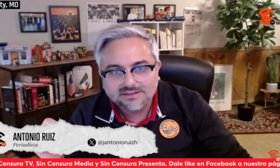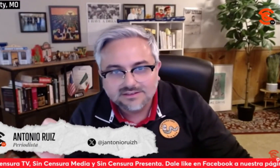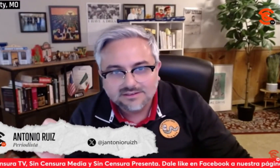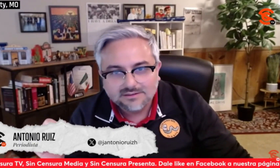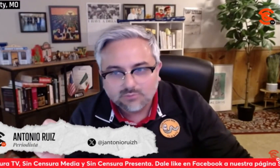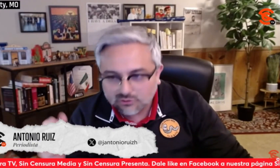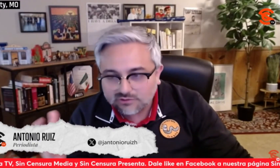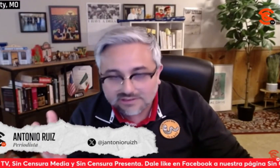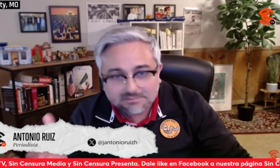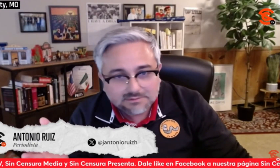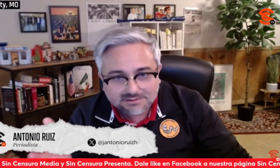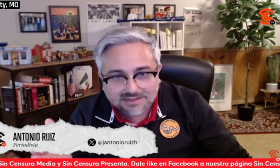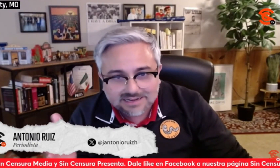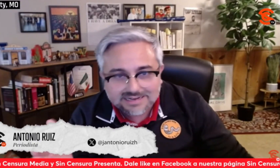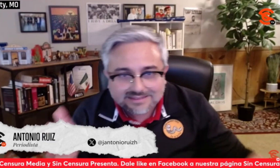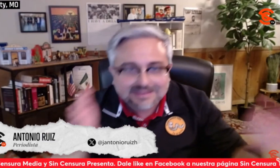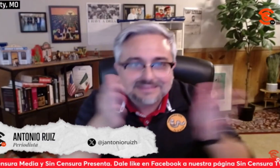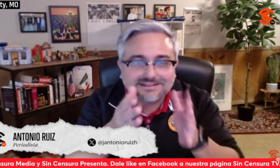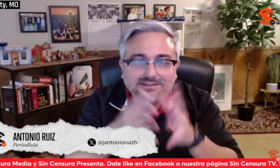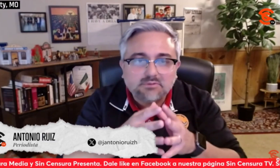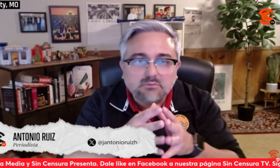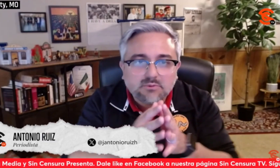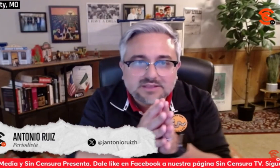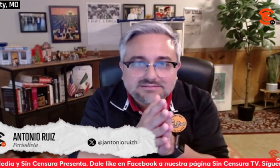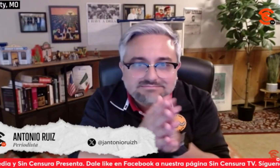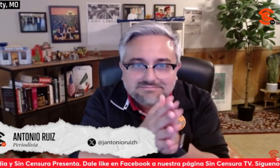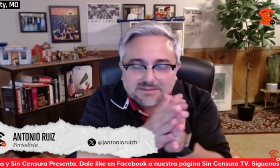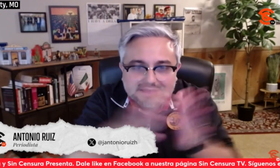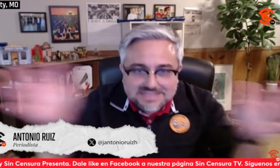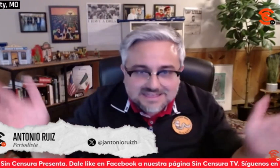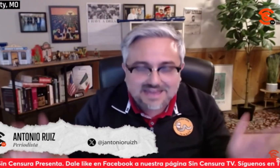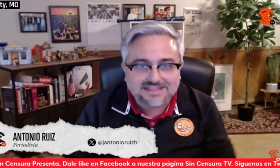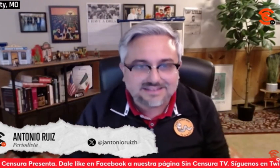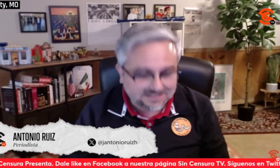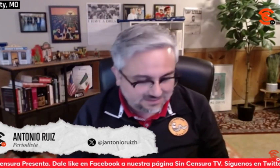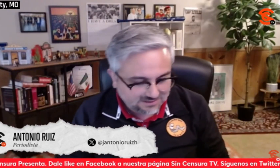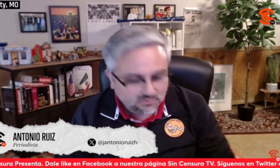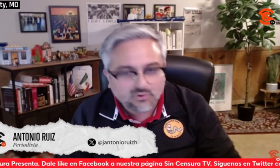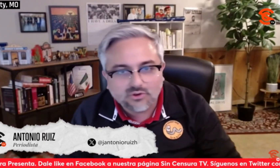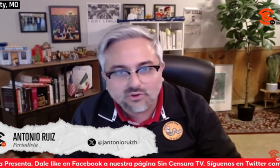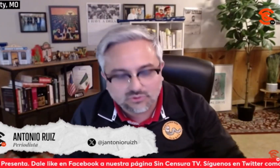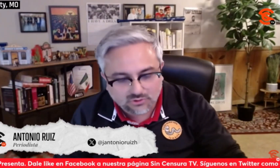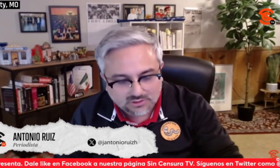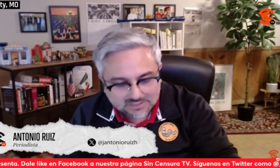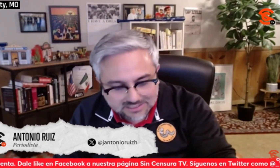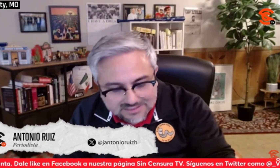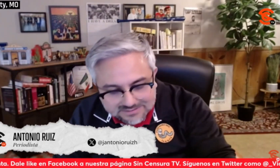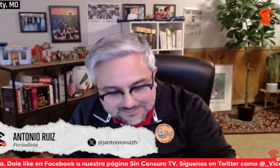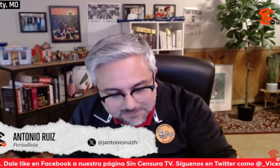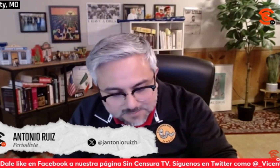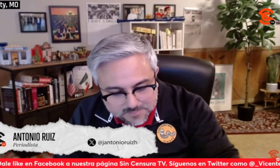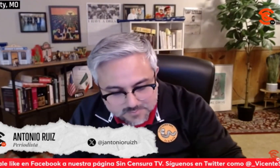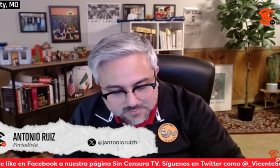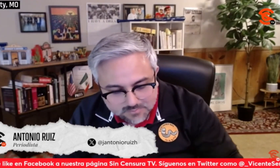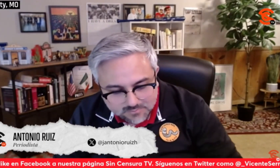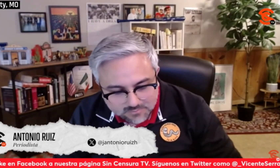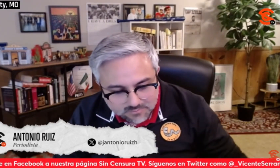usted. Por eso es que la línea tiene que estar siempre muy bien dividida entre uno y otro. Y